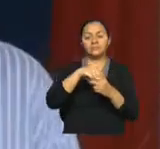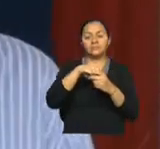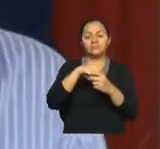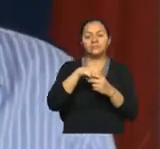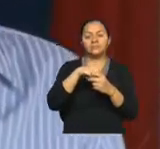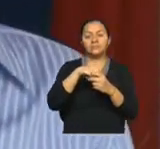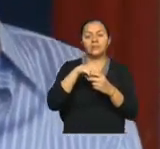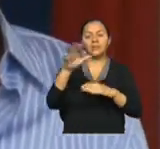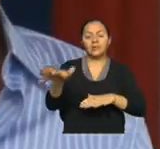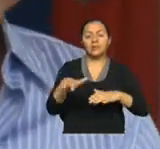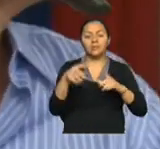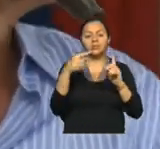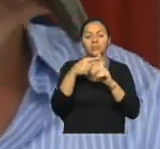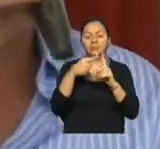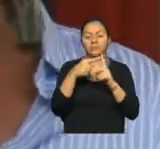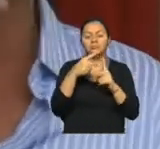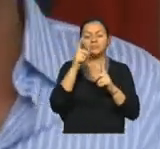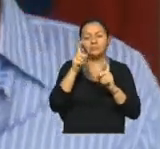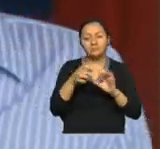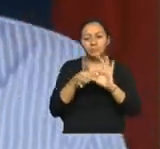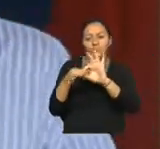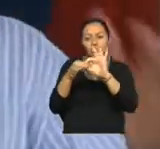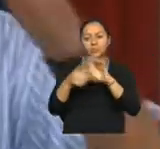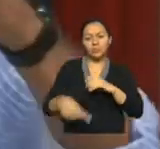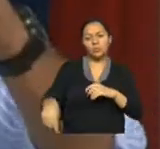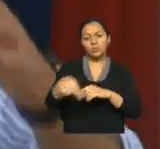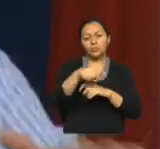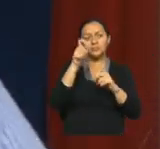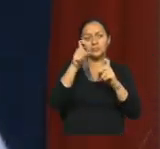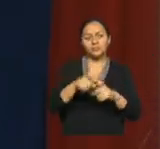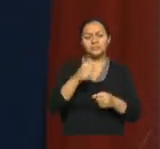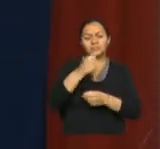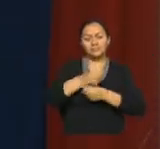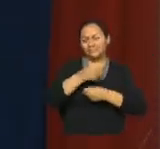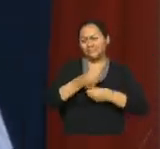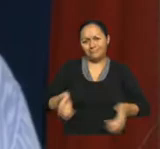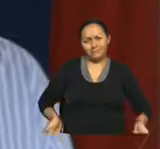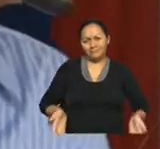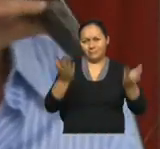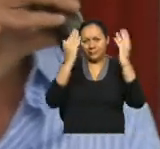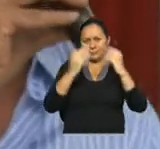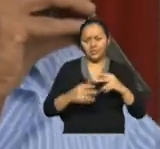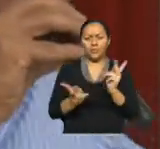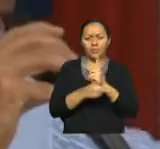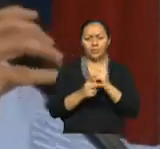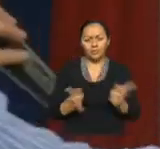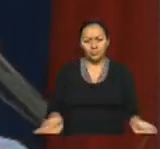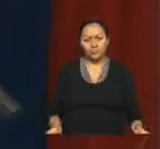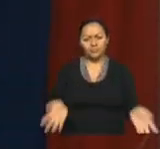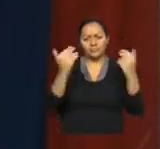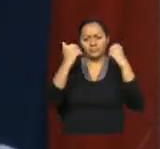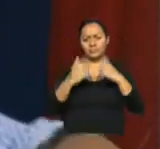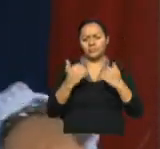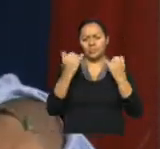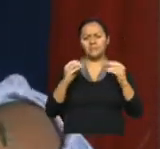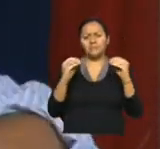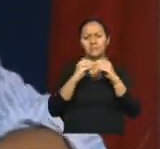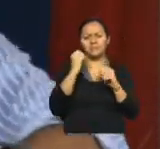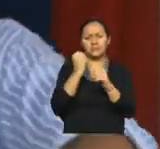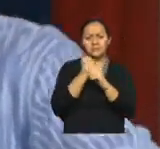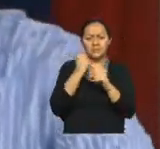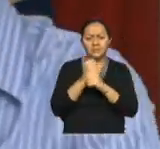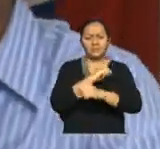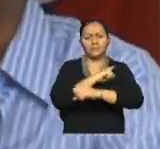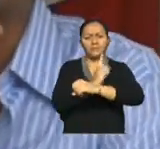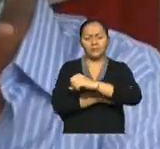agropecuaria. Compañeros y compañeras agricultores, a trabajar se ha dicho, a producir más. Vamos a trabajar más con más